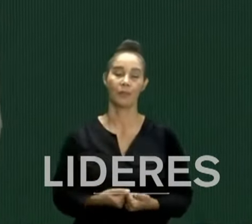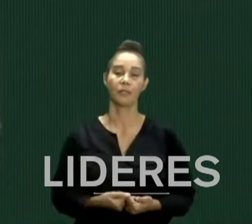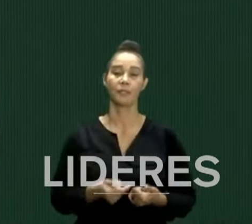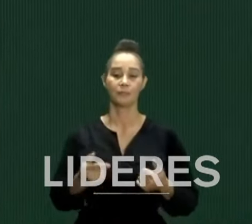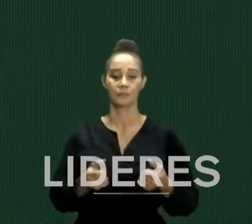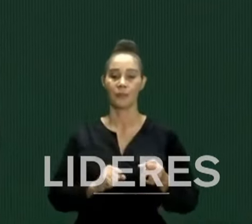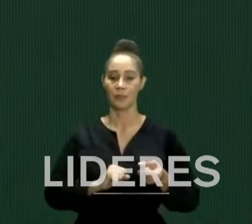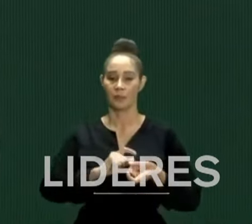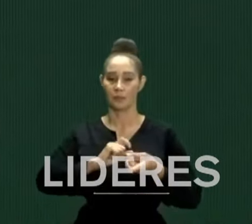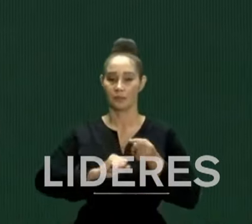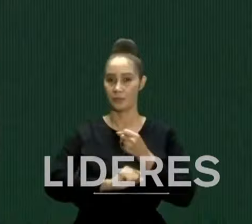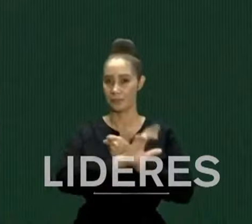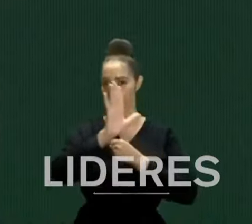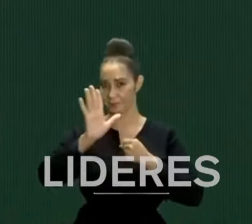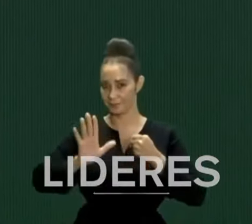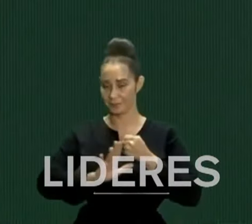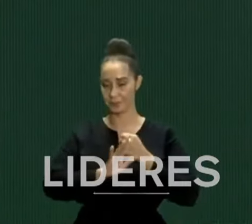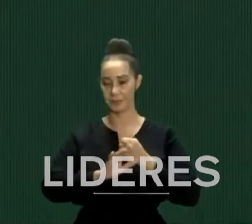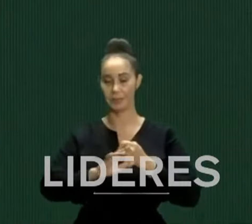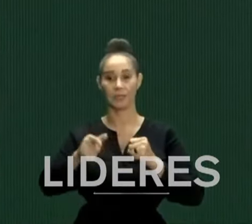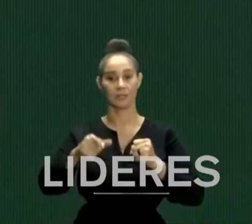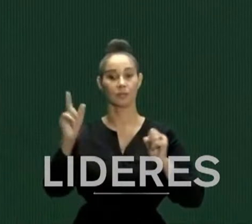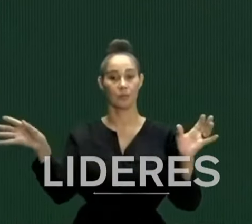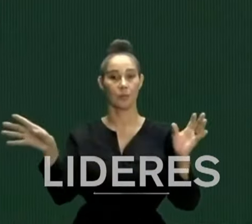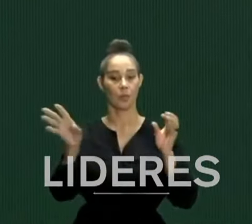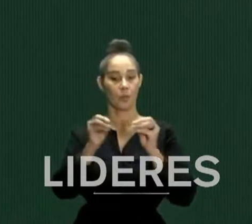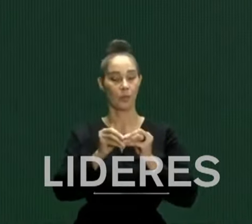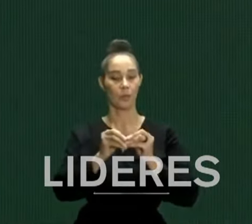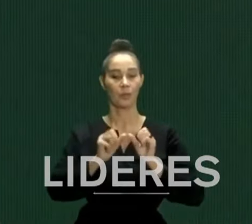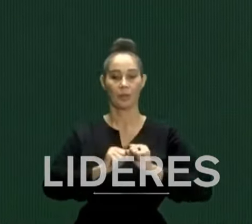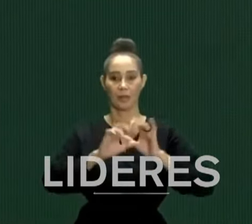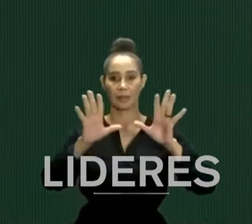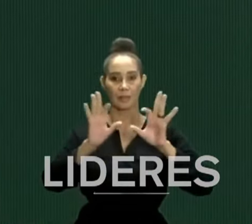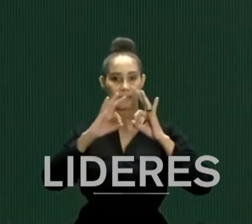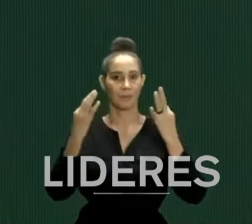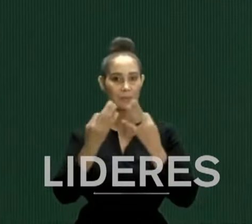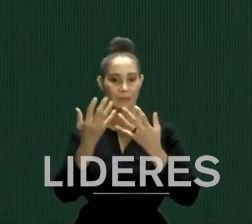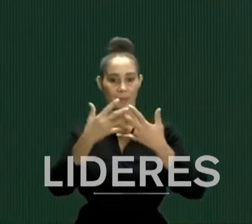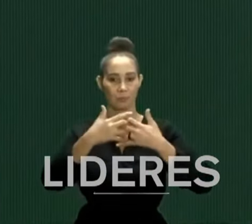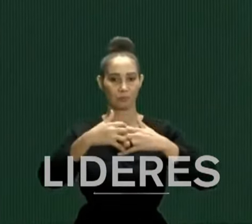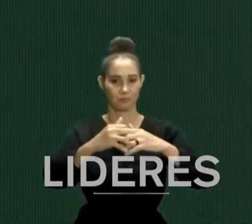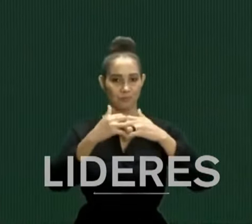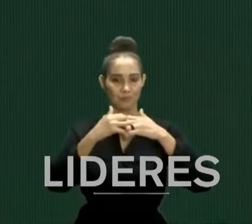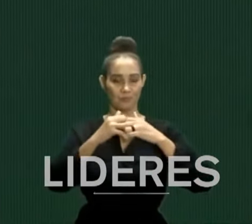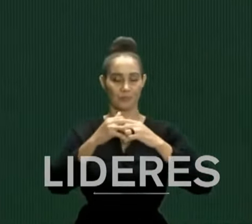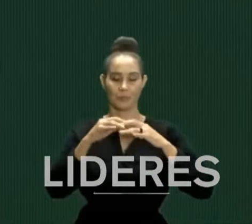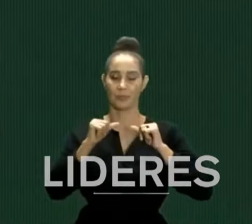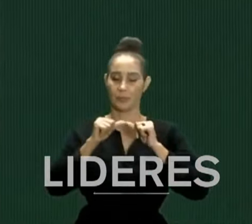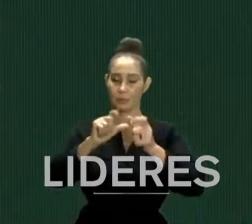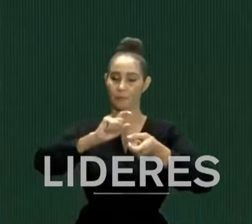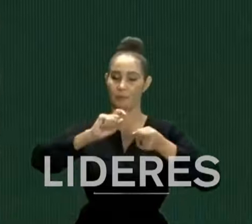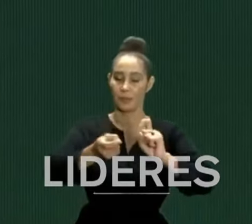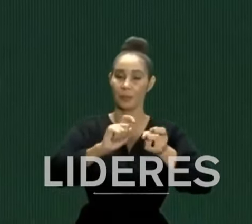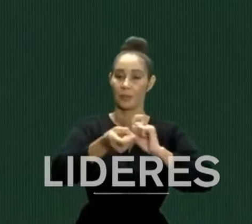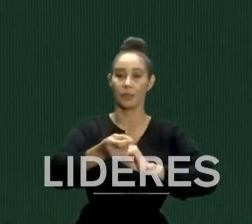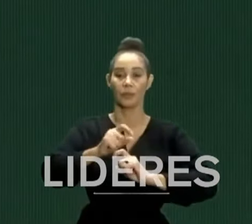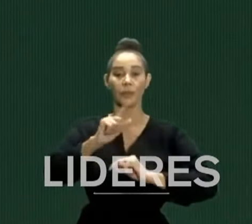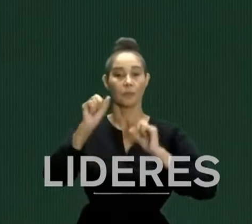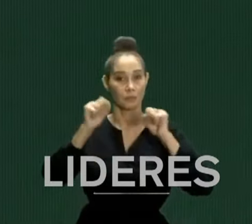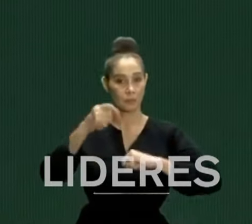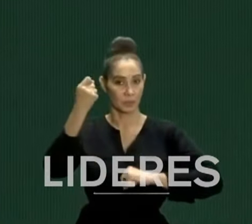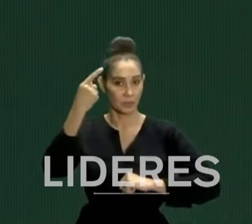y trascendental de que somos parte de una gran familia, debemos seguir transformando y entender